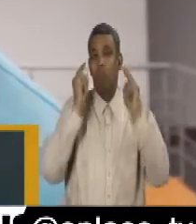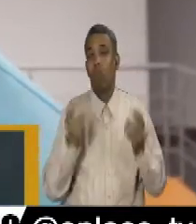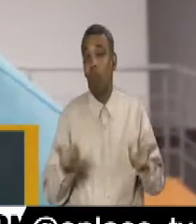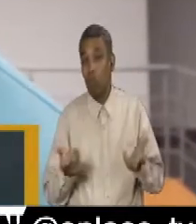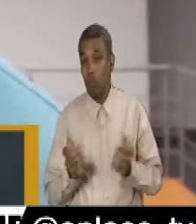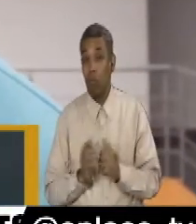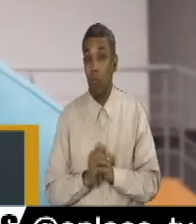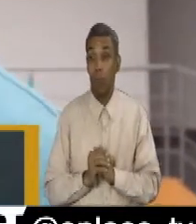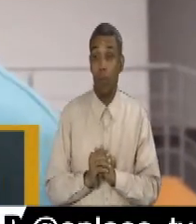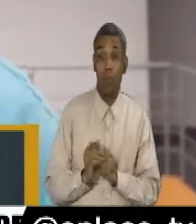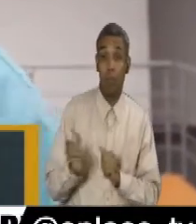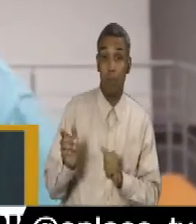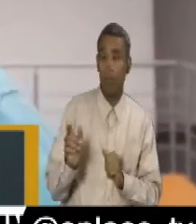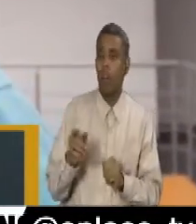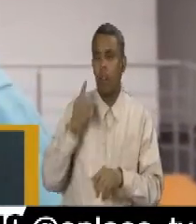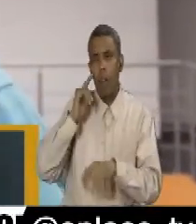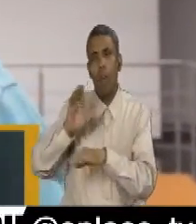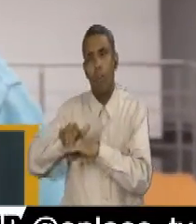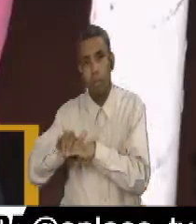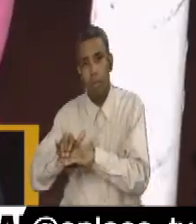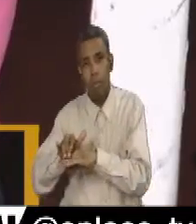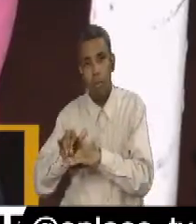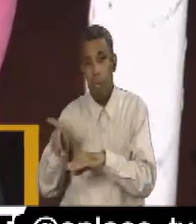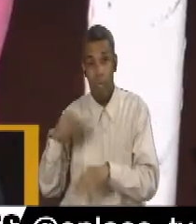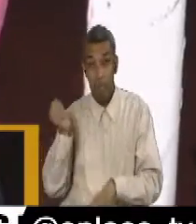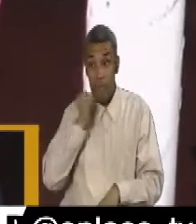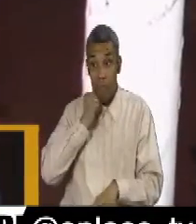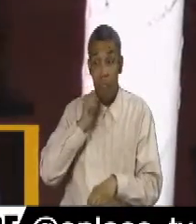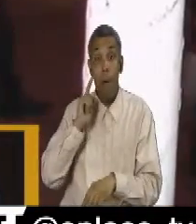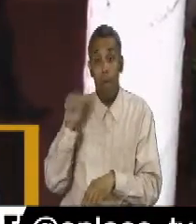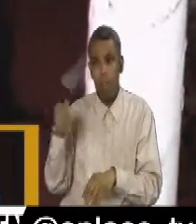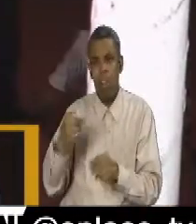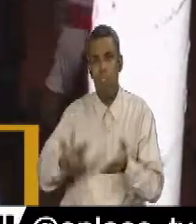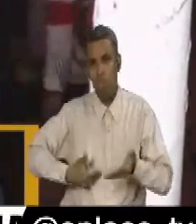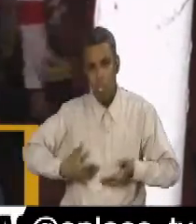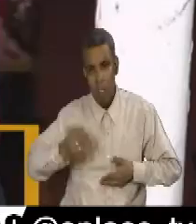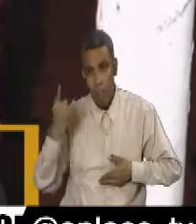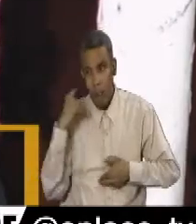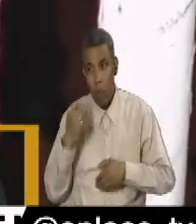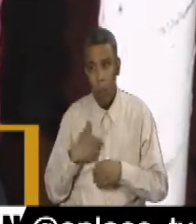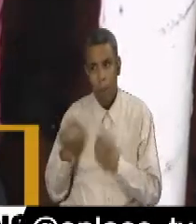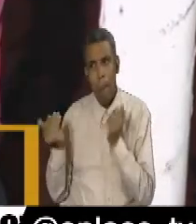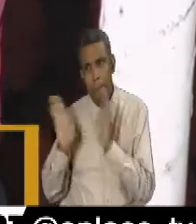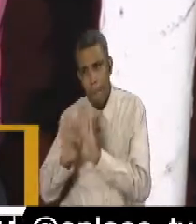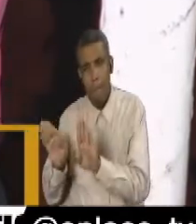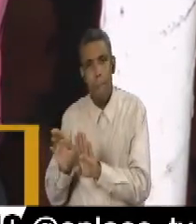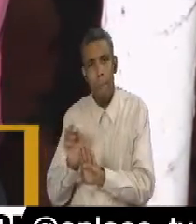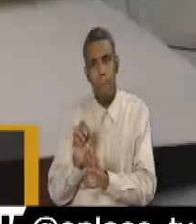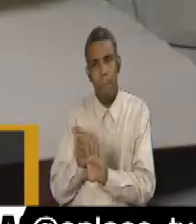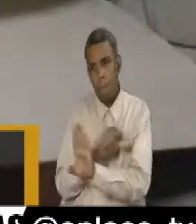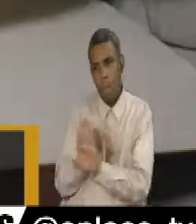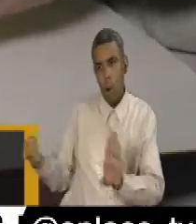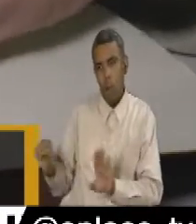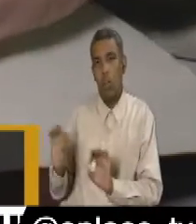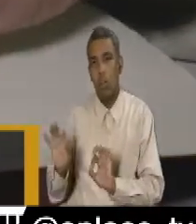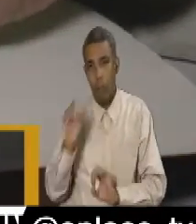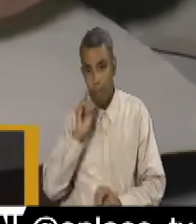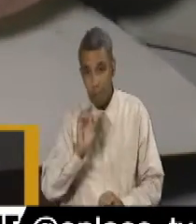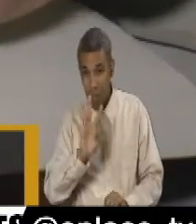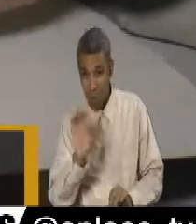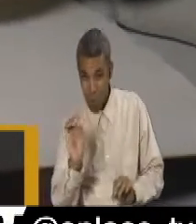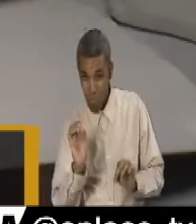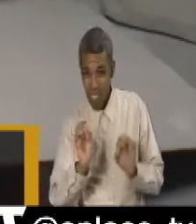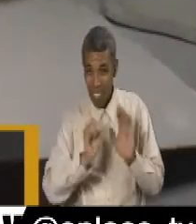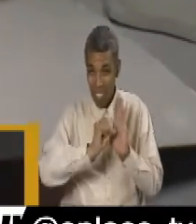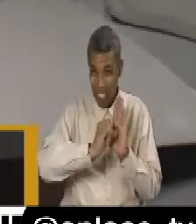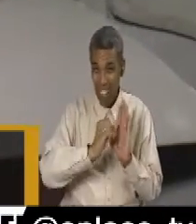sellamientos iniciales, ¿sí? Hasta temas económicos. Sin embargo, para aquellos quienes infrinjan la medida, el artículo 40 de la ley 1333